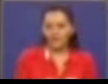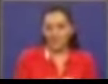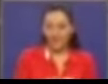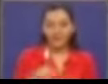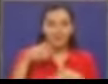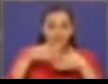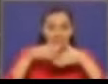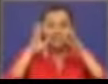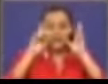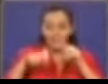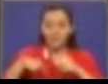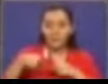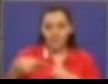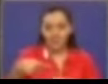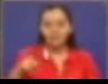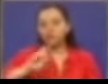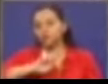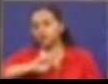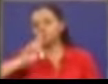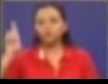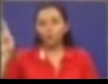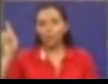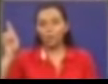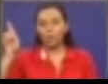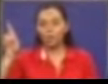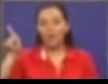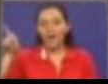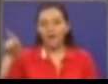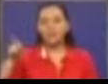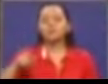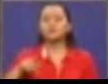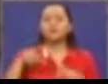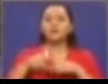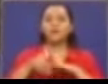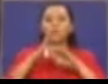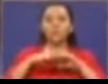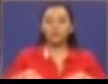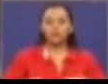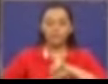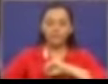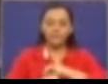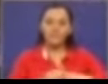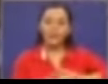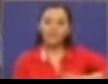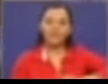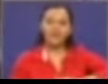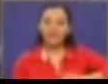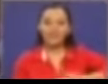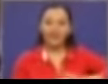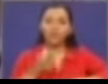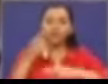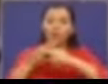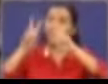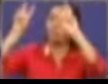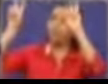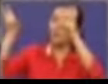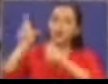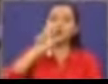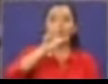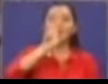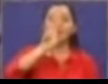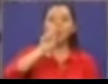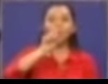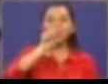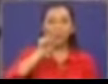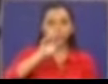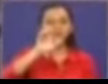la Maternidad del Sur, Luz Elena Arismendi. ¿Sí saben quién es Luz Elena Arismendi? La madre de los hermanos Restrepo,